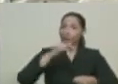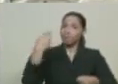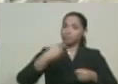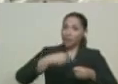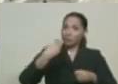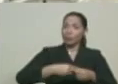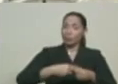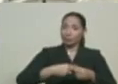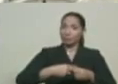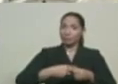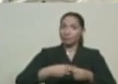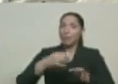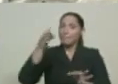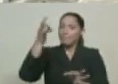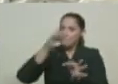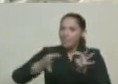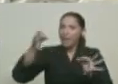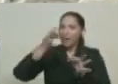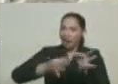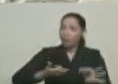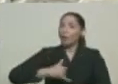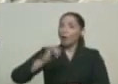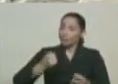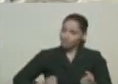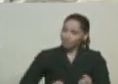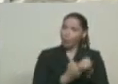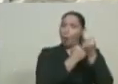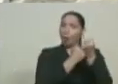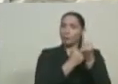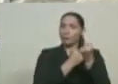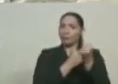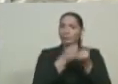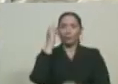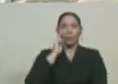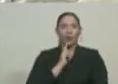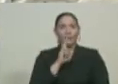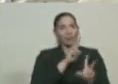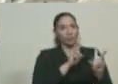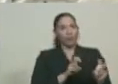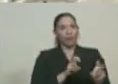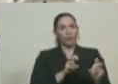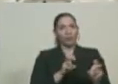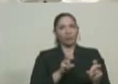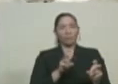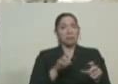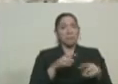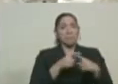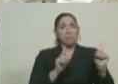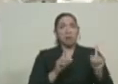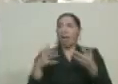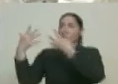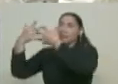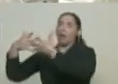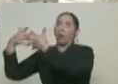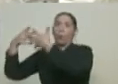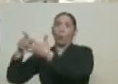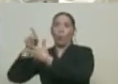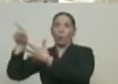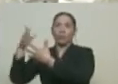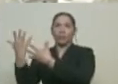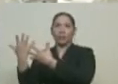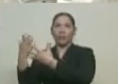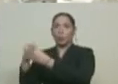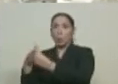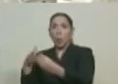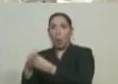el petro, ahí está, eso respalda el bolívar soberano. Mientras que en los Estados Unidos el dólar prácticamente es un fantasma